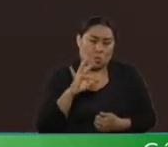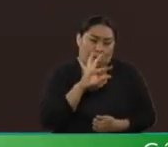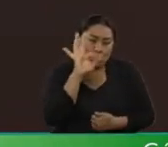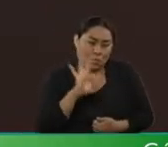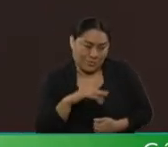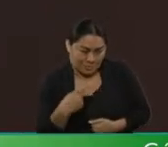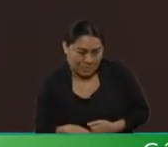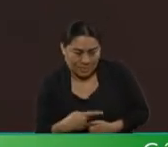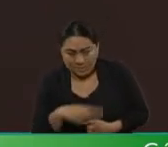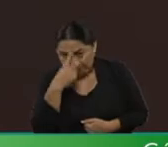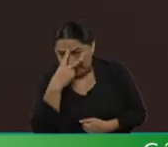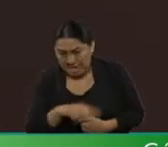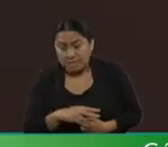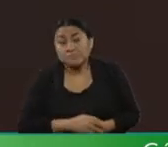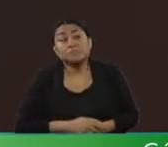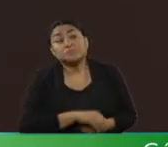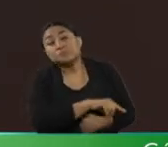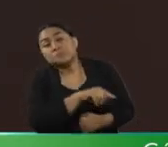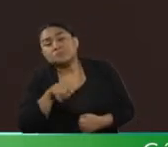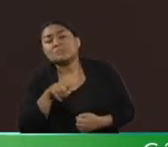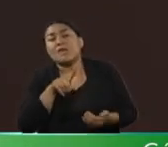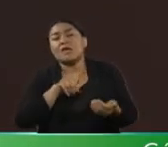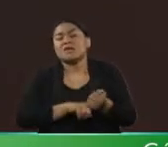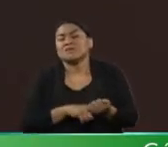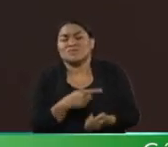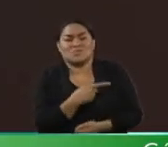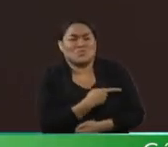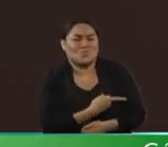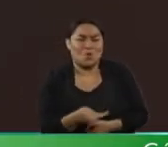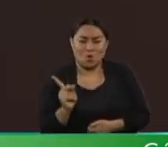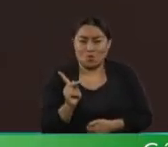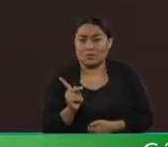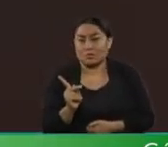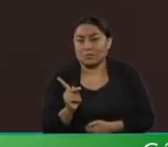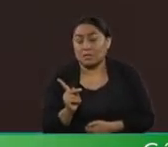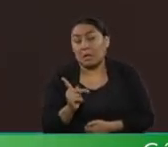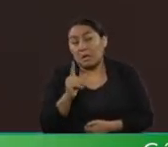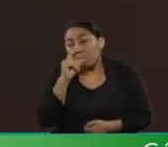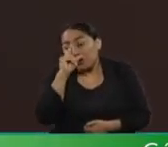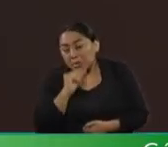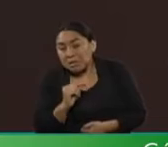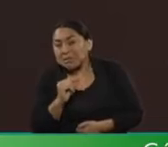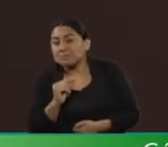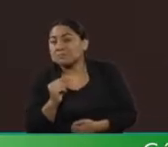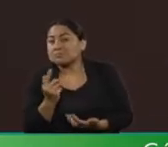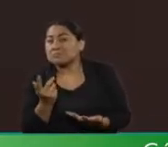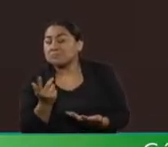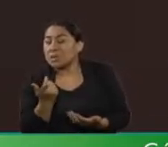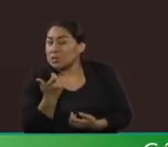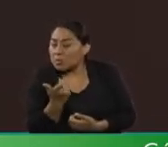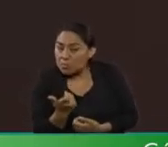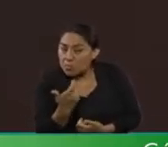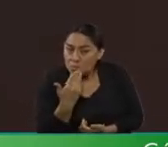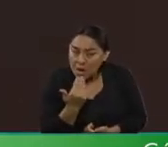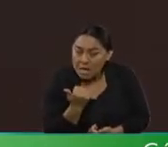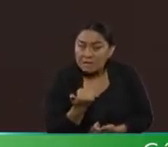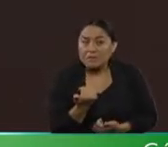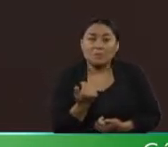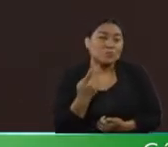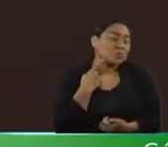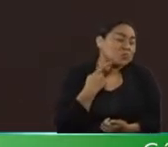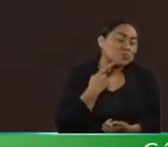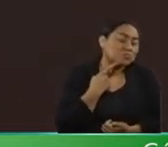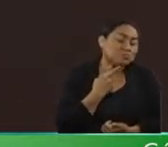país viven en condiciones de pobreza lo que afecta su desarrollo social económico y